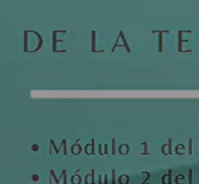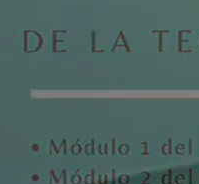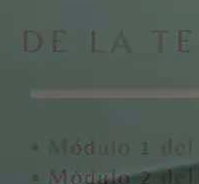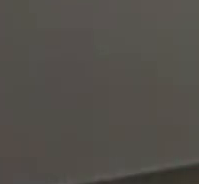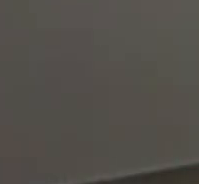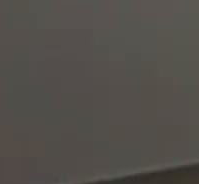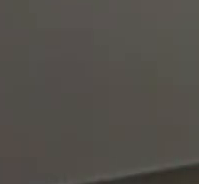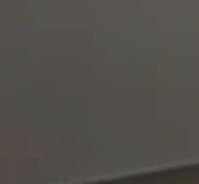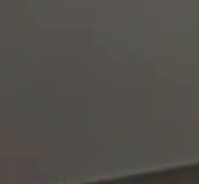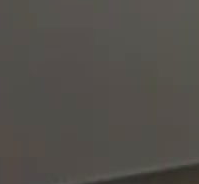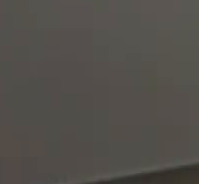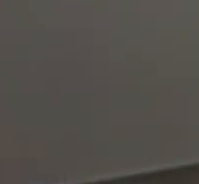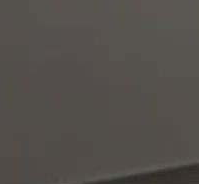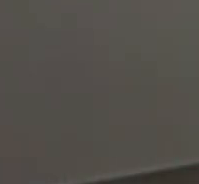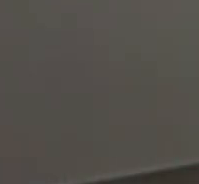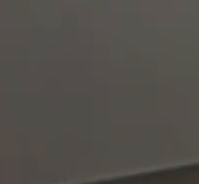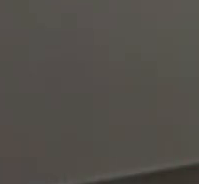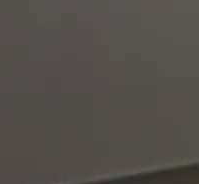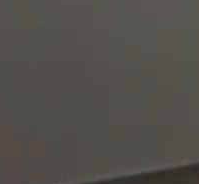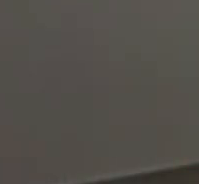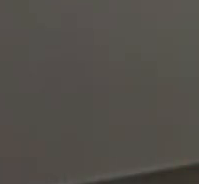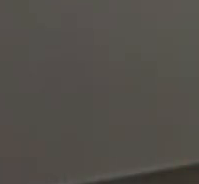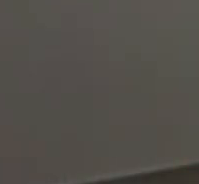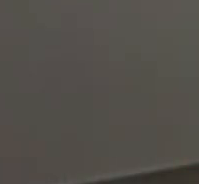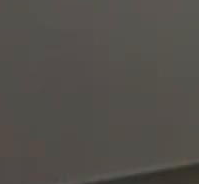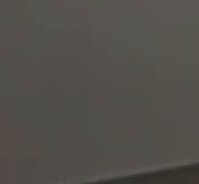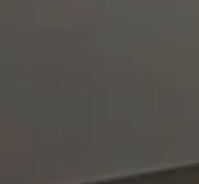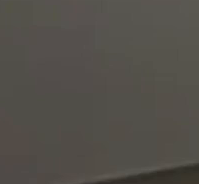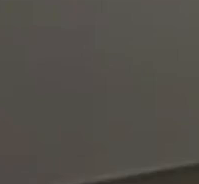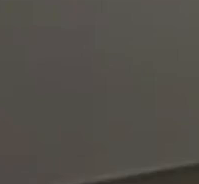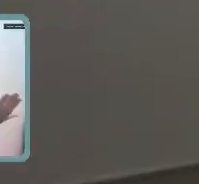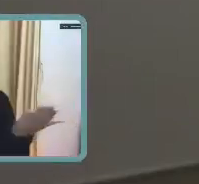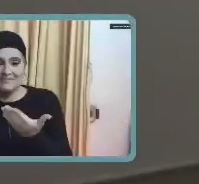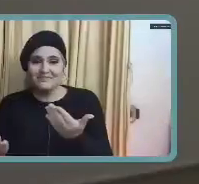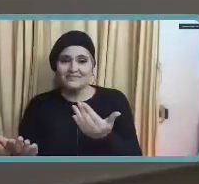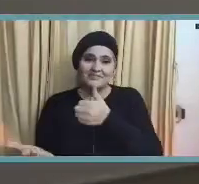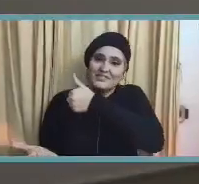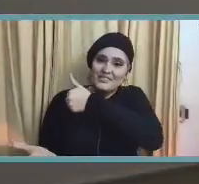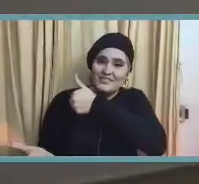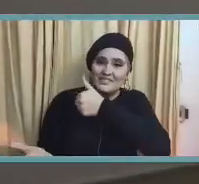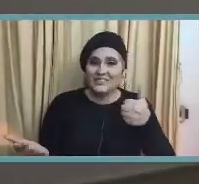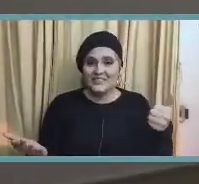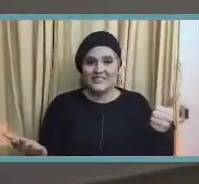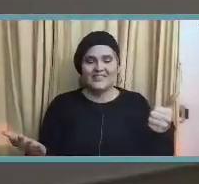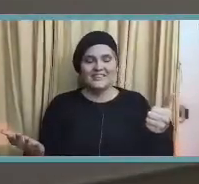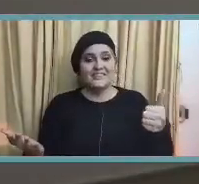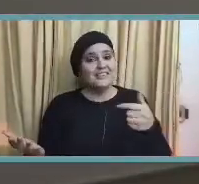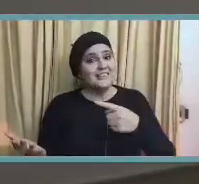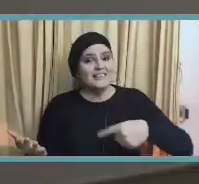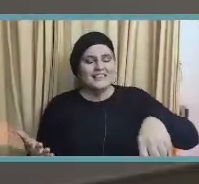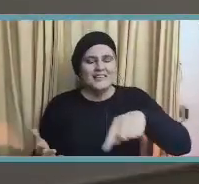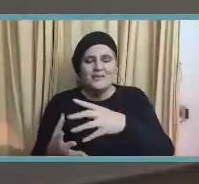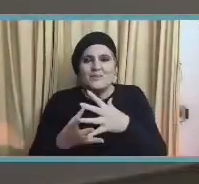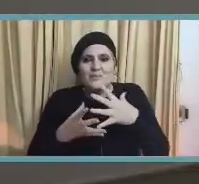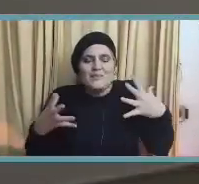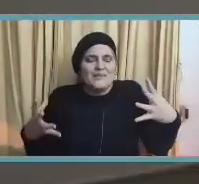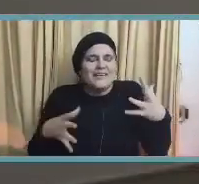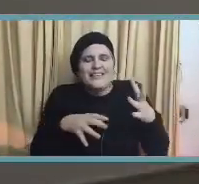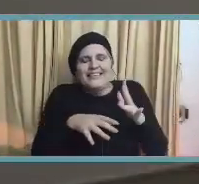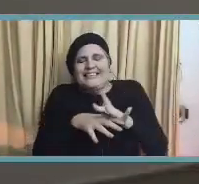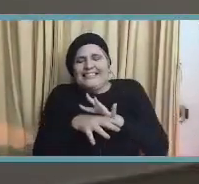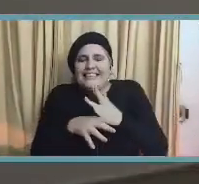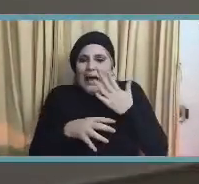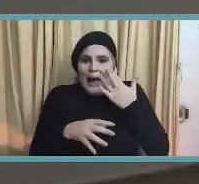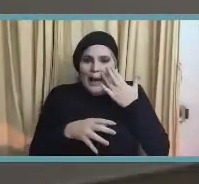Muy muy buenas noches, bienvenidos, bienvenidas, bienvenides. Estamos muy, pero muy emocionadas en el equipo de Fundación